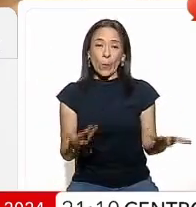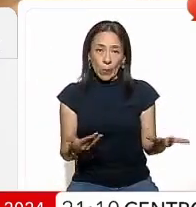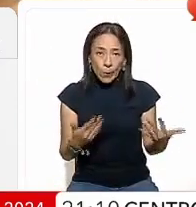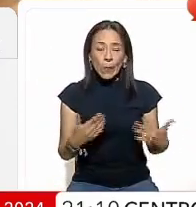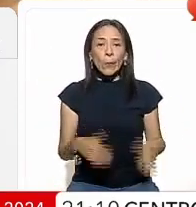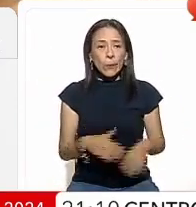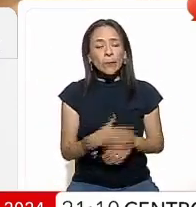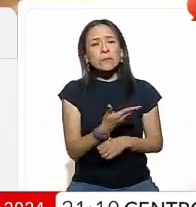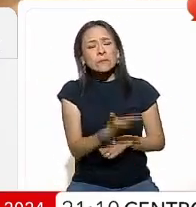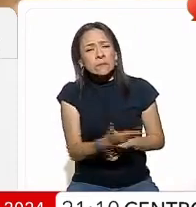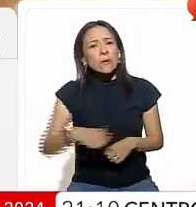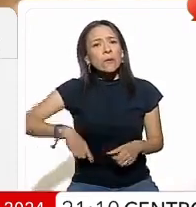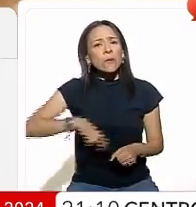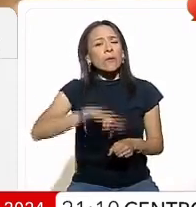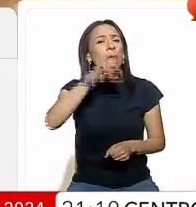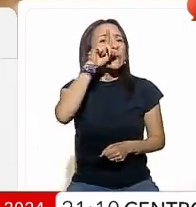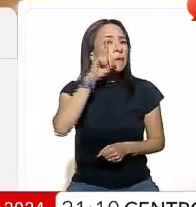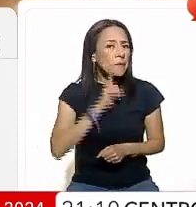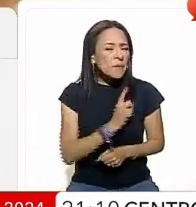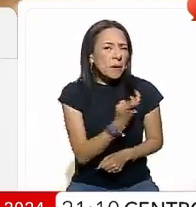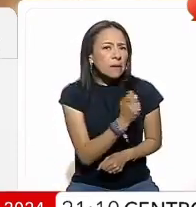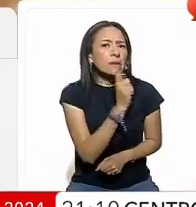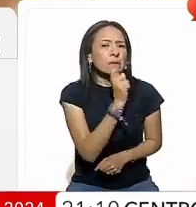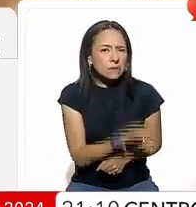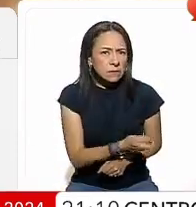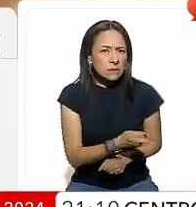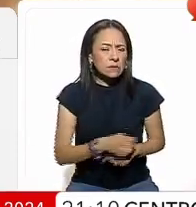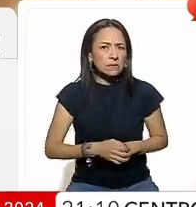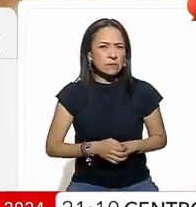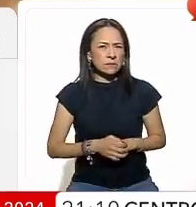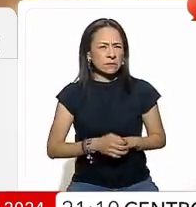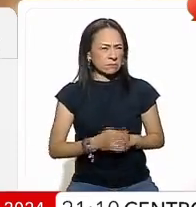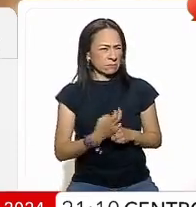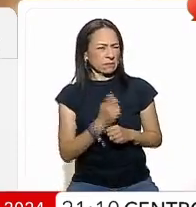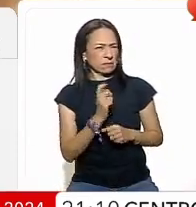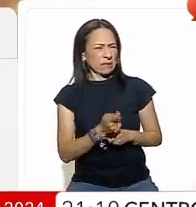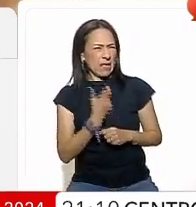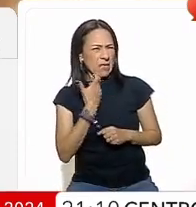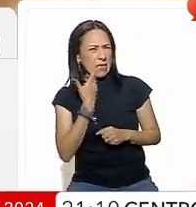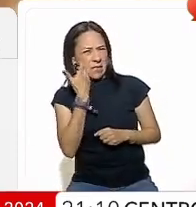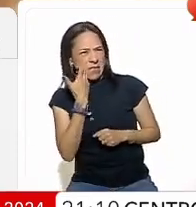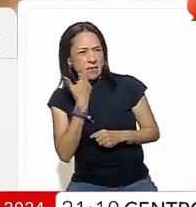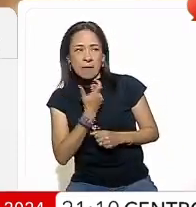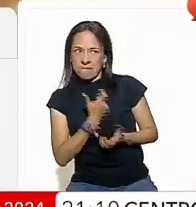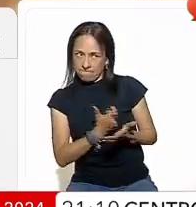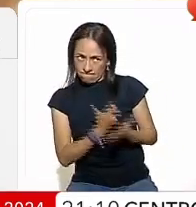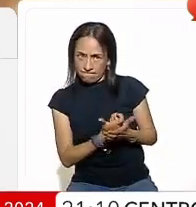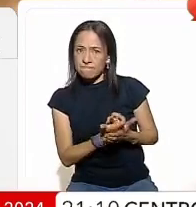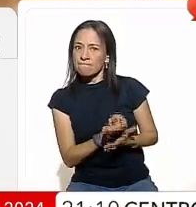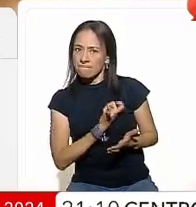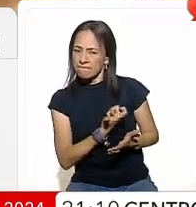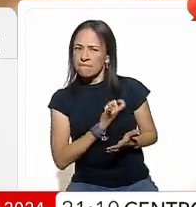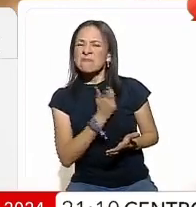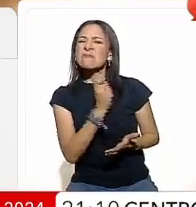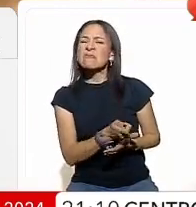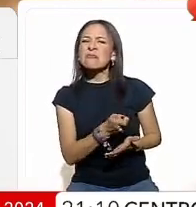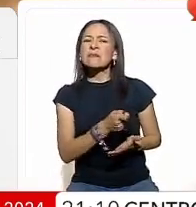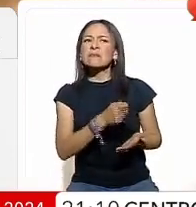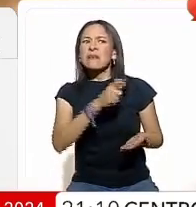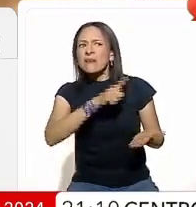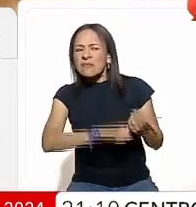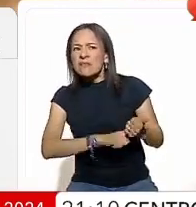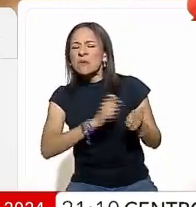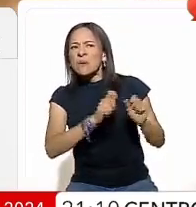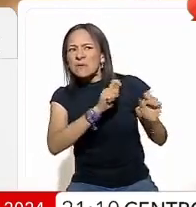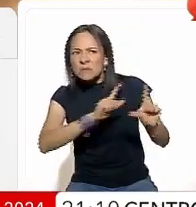se puede saber? ¿Este era un programa en específico, el de este intento de extorsión? ¿Era un programa local? ¿Era el